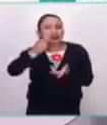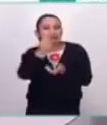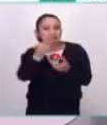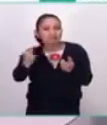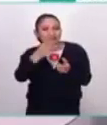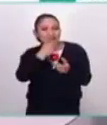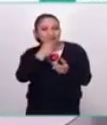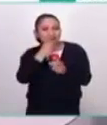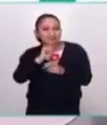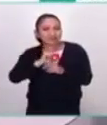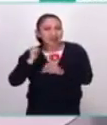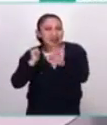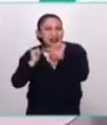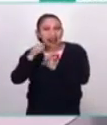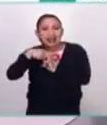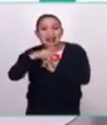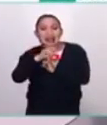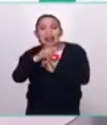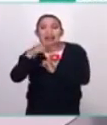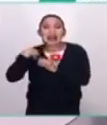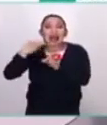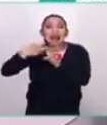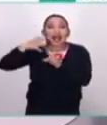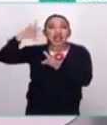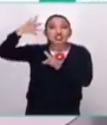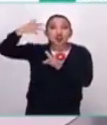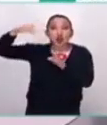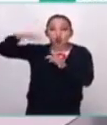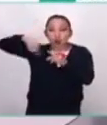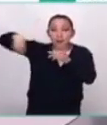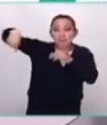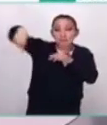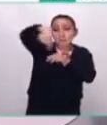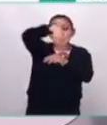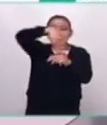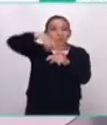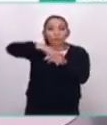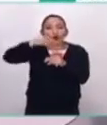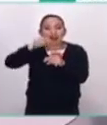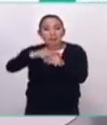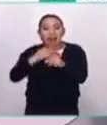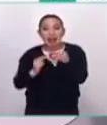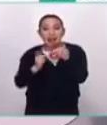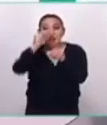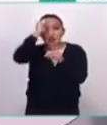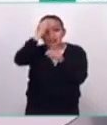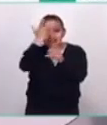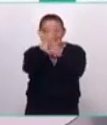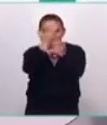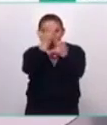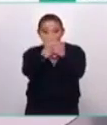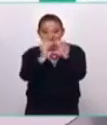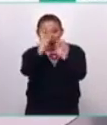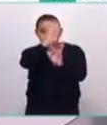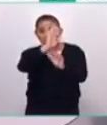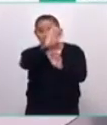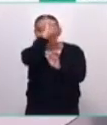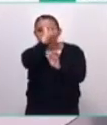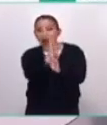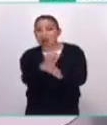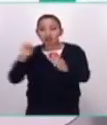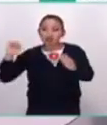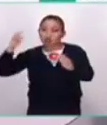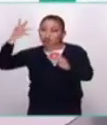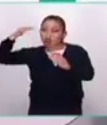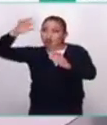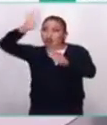famoso arqueólogo Kelly, es hasta donde el sol da la vuelta, porque de ahí para el norte, para Estados Unidos, nunca van a tener el sol